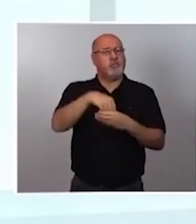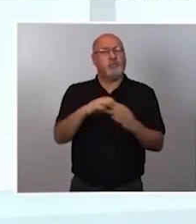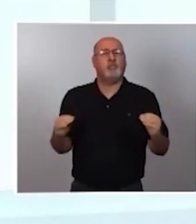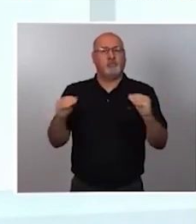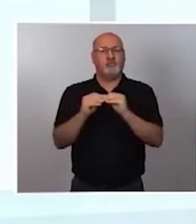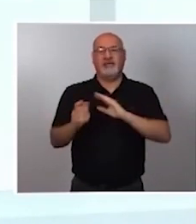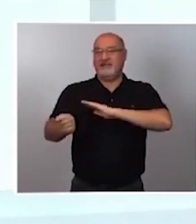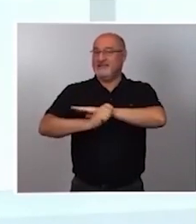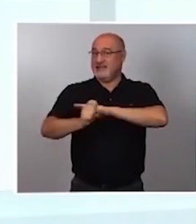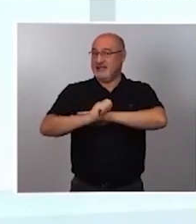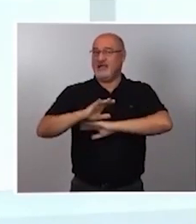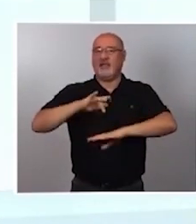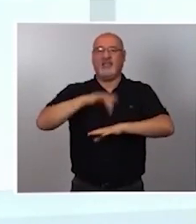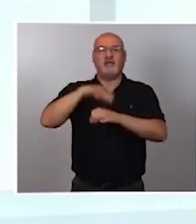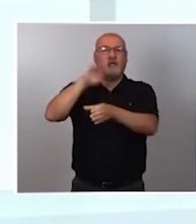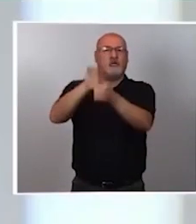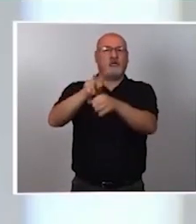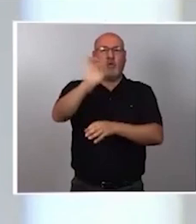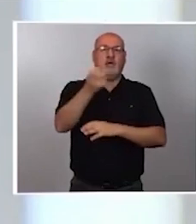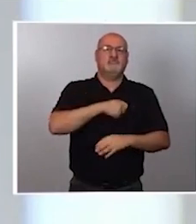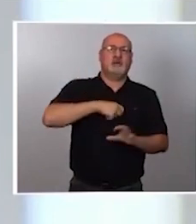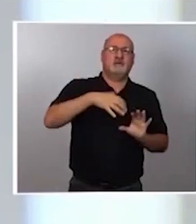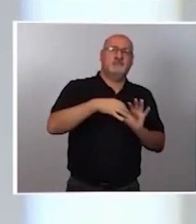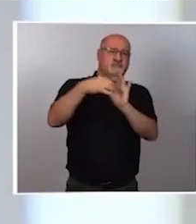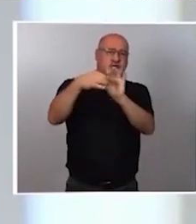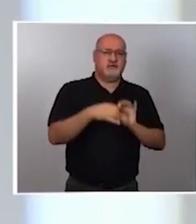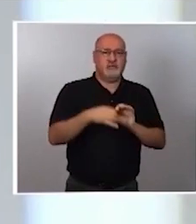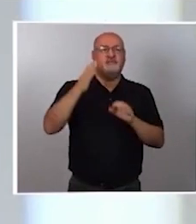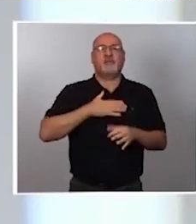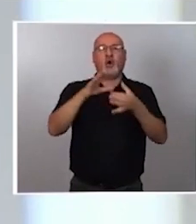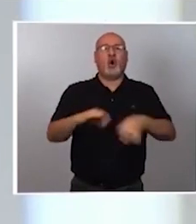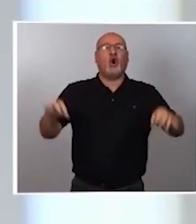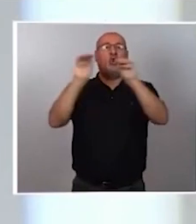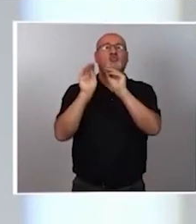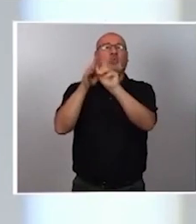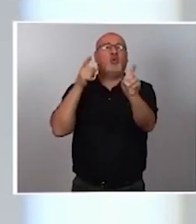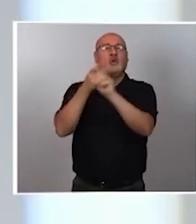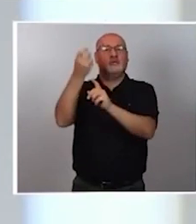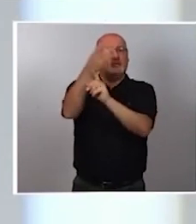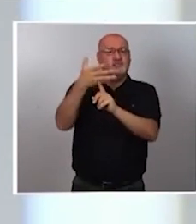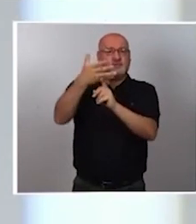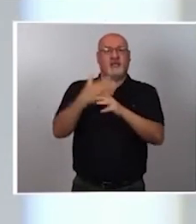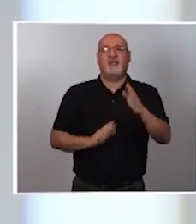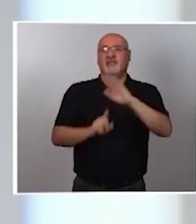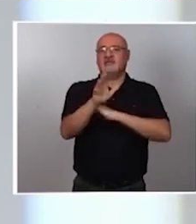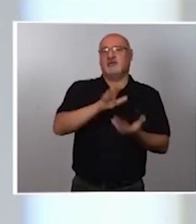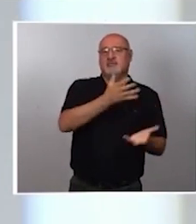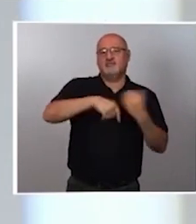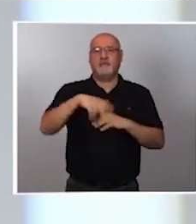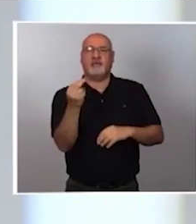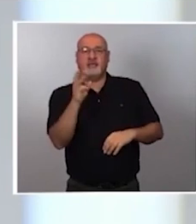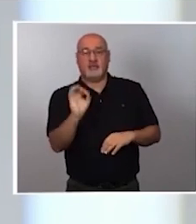ex magistrado Juan Carlos Campo, a su llegada al frente del Ministerio de Justicia, a reunirse con las